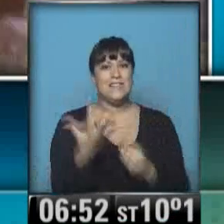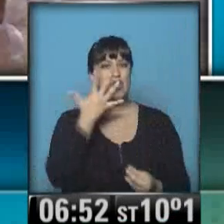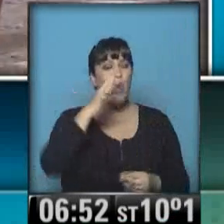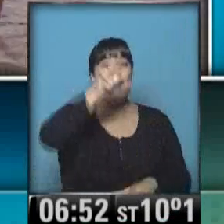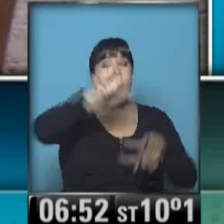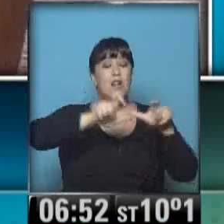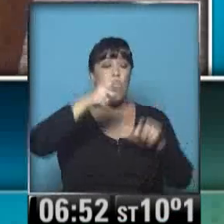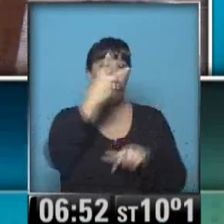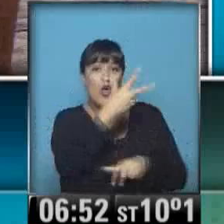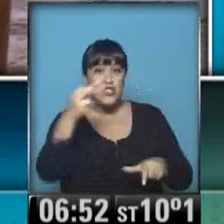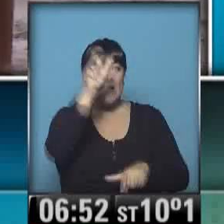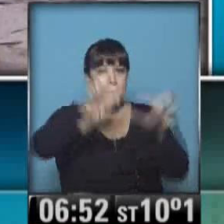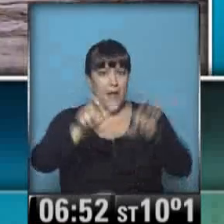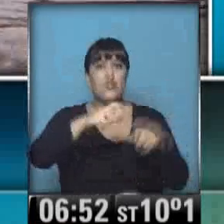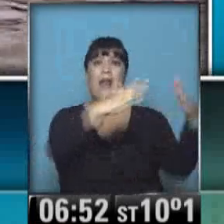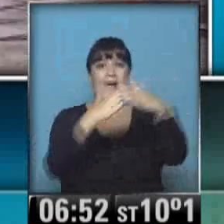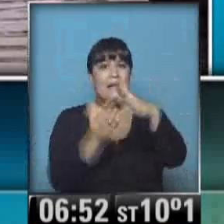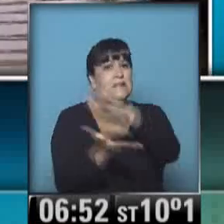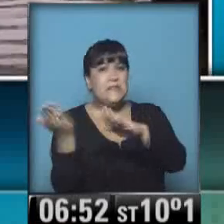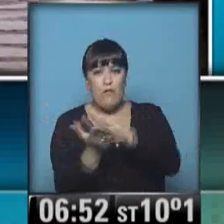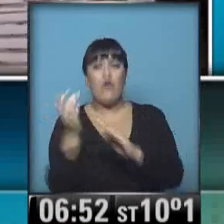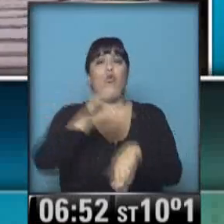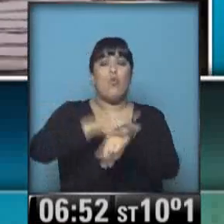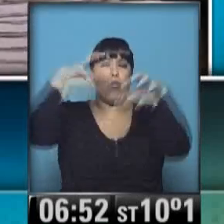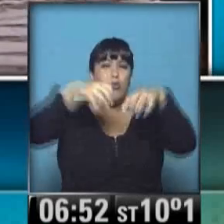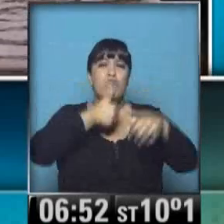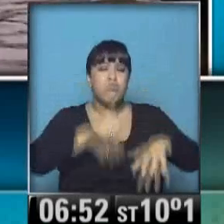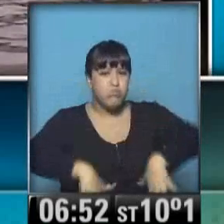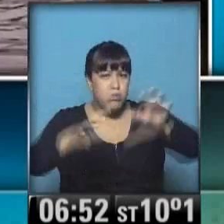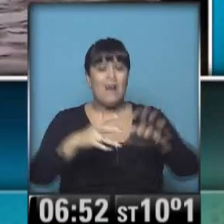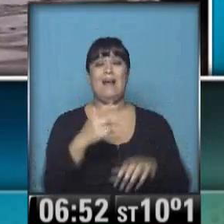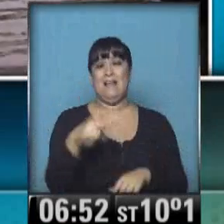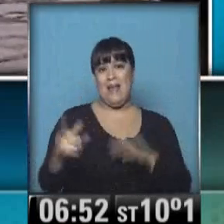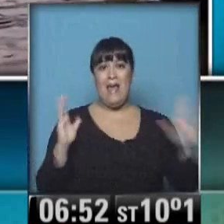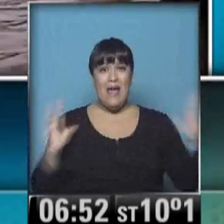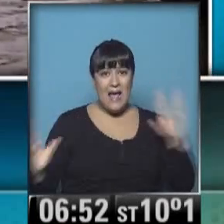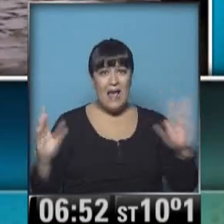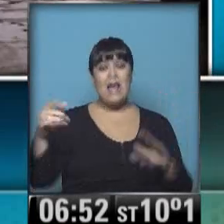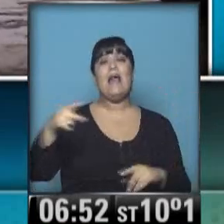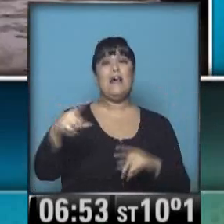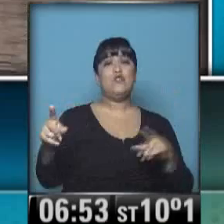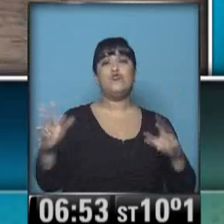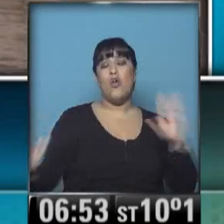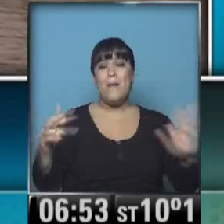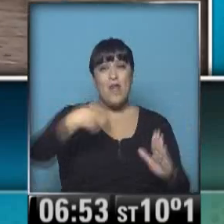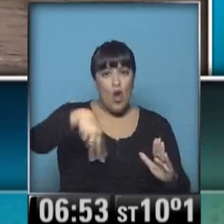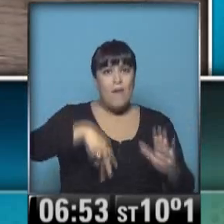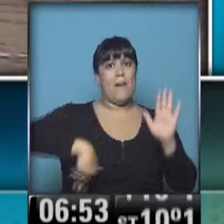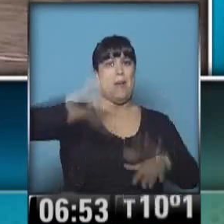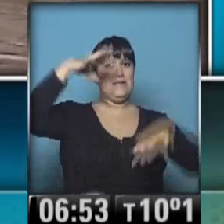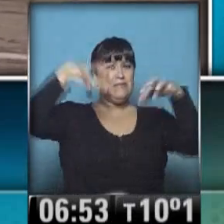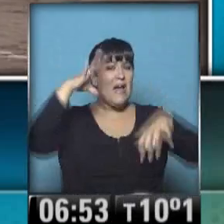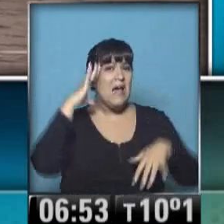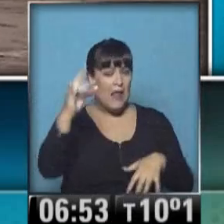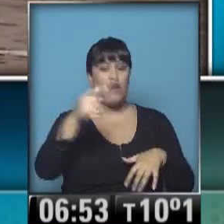debieron dejar sus hogares por la lluvia y la crecida de los ríos. En 3 días cayó más agua que la que suele caer en todo el mes de noviembre. Las